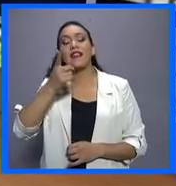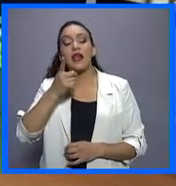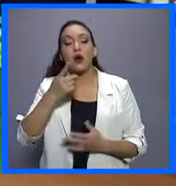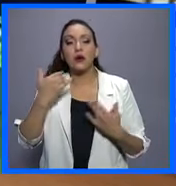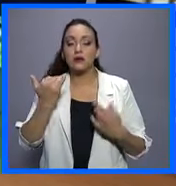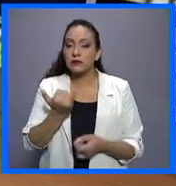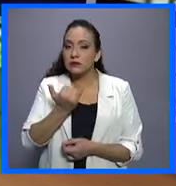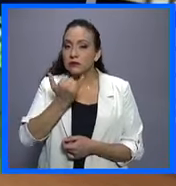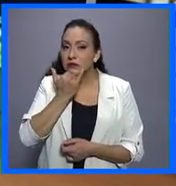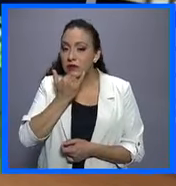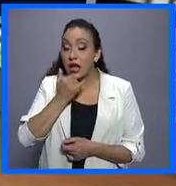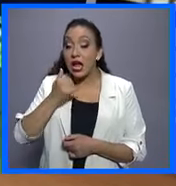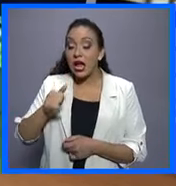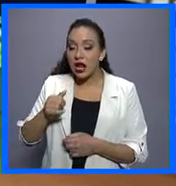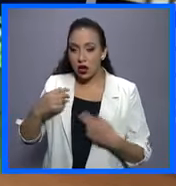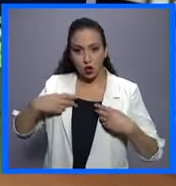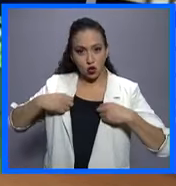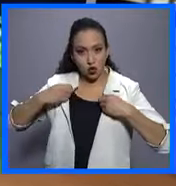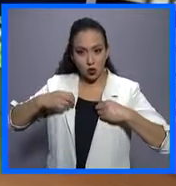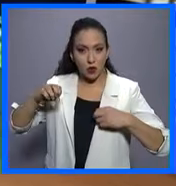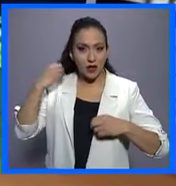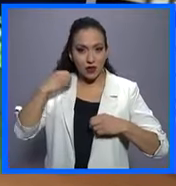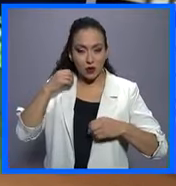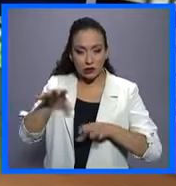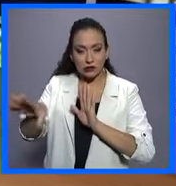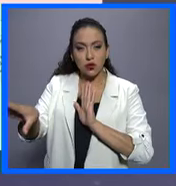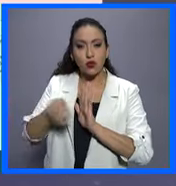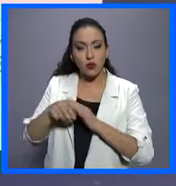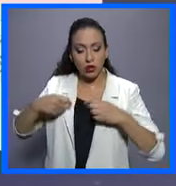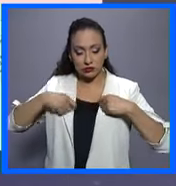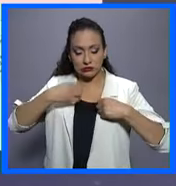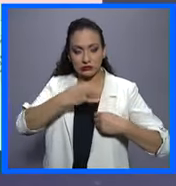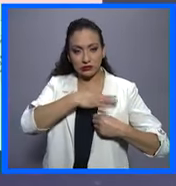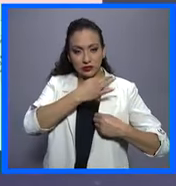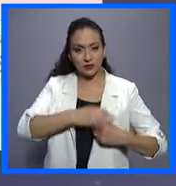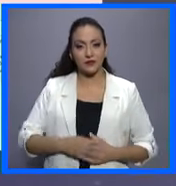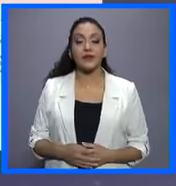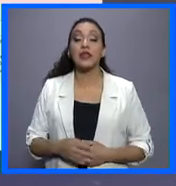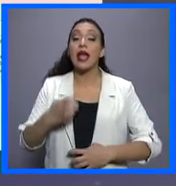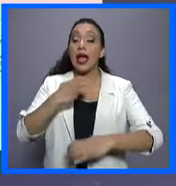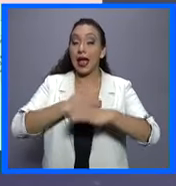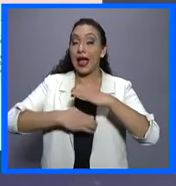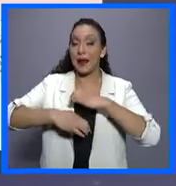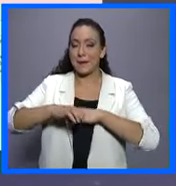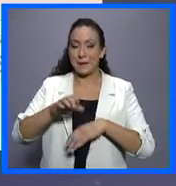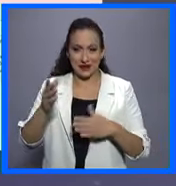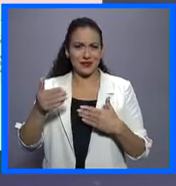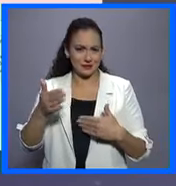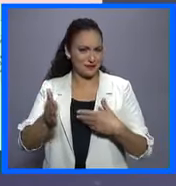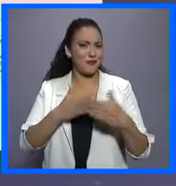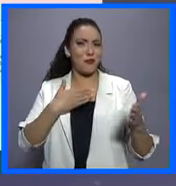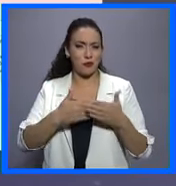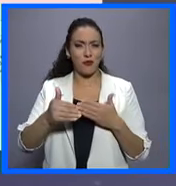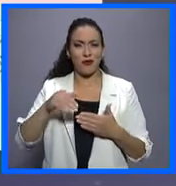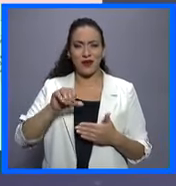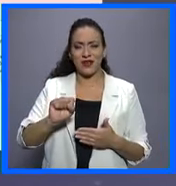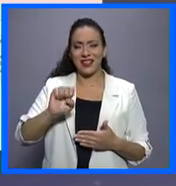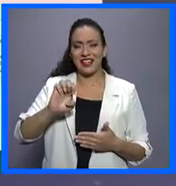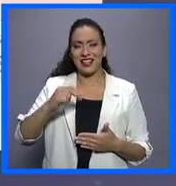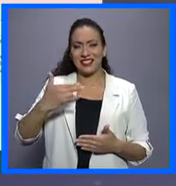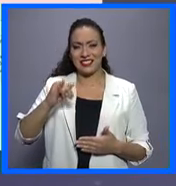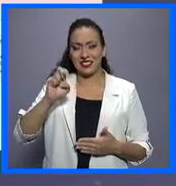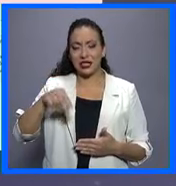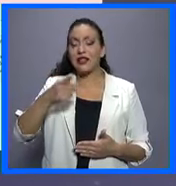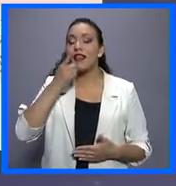bordados originarios del Istmo de Tehuantepec, Oaxaca. La empresa minorista de moda de origen chino, Shein, ofreció disculpas